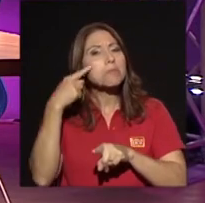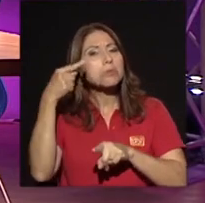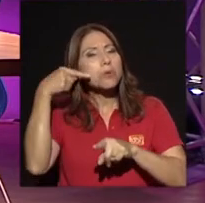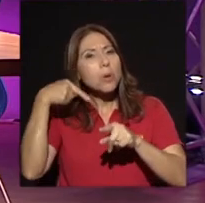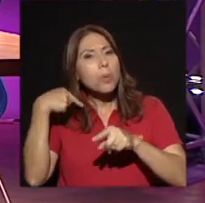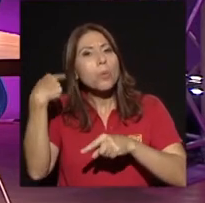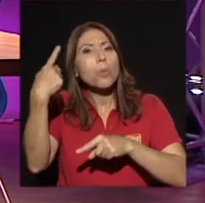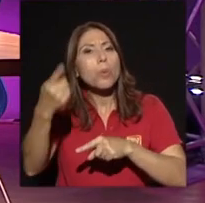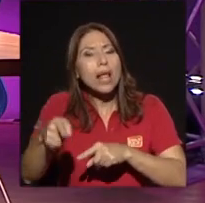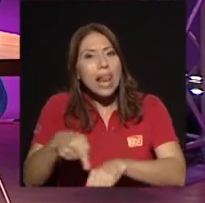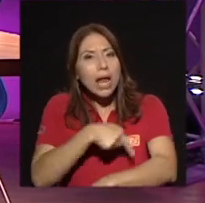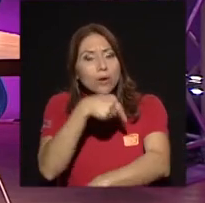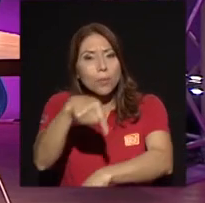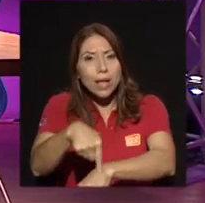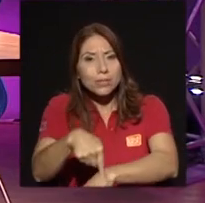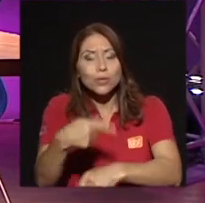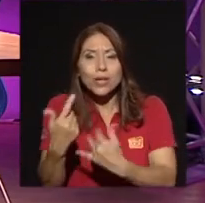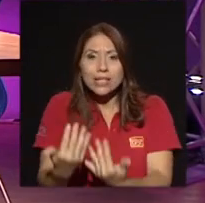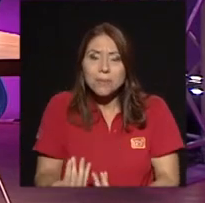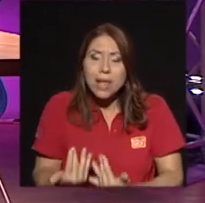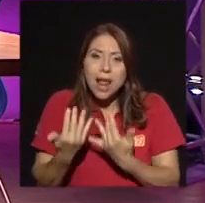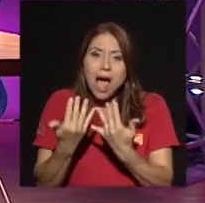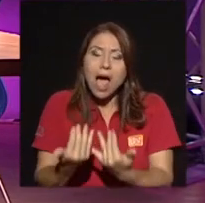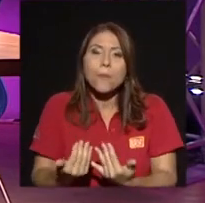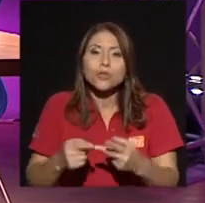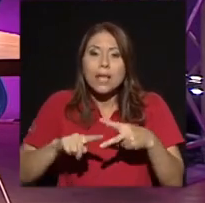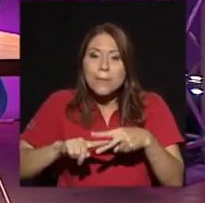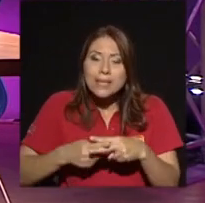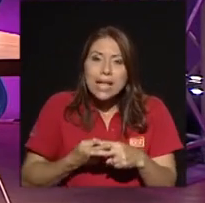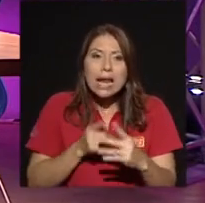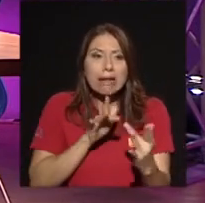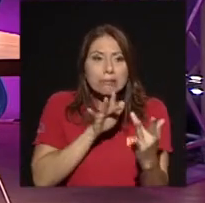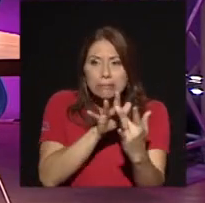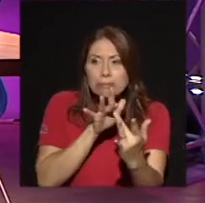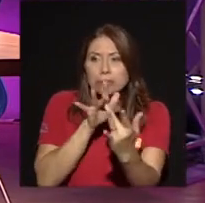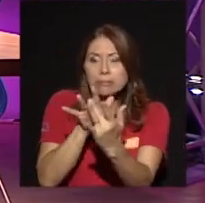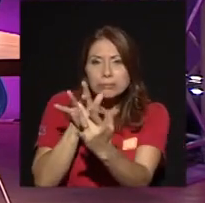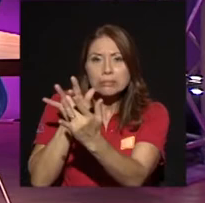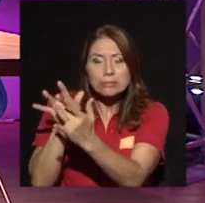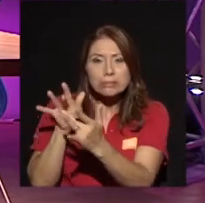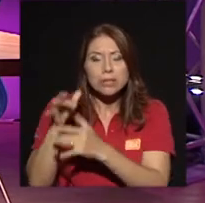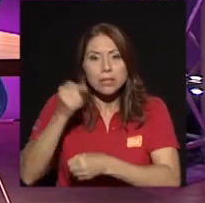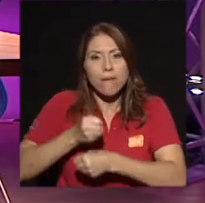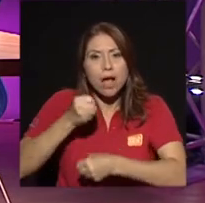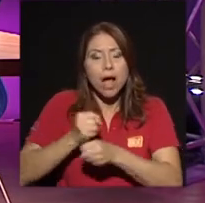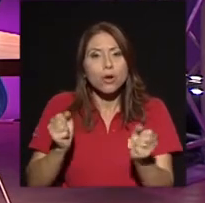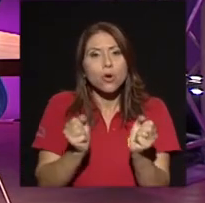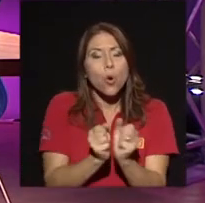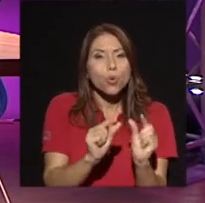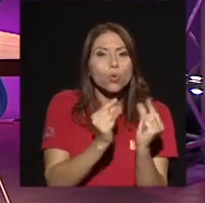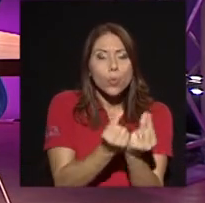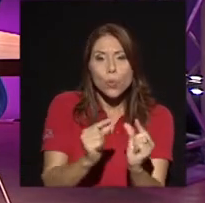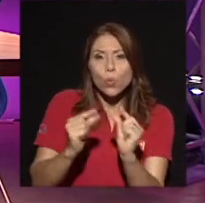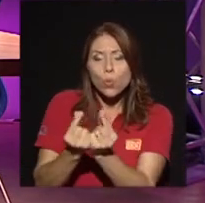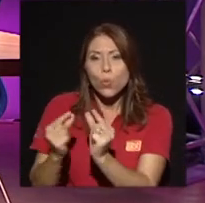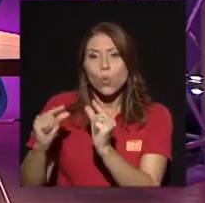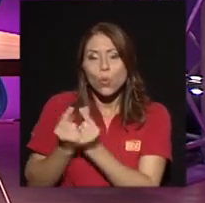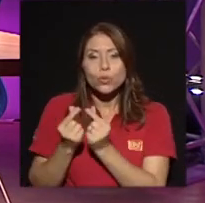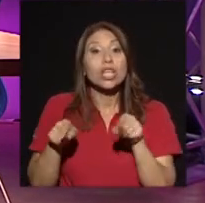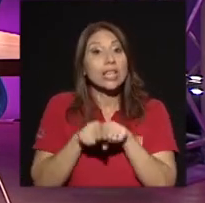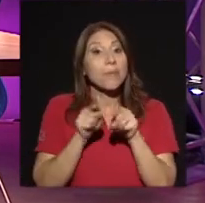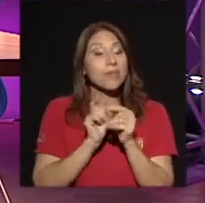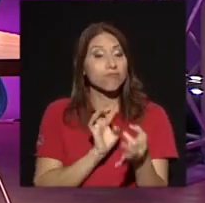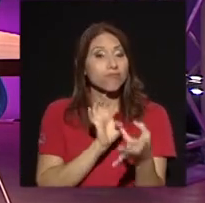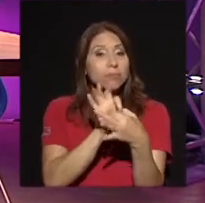que esperamos ojalá también empezar a tocar distintas puertas, trabajar aún más con distintas poblaciones y también generar enlaces